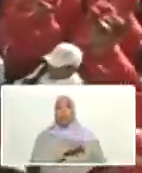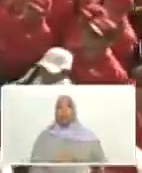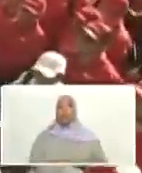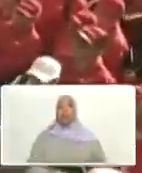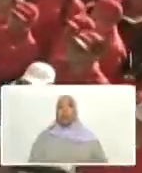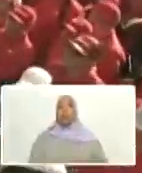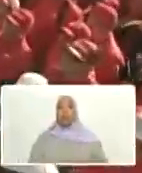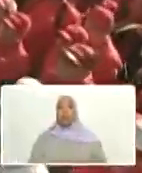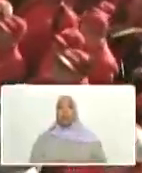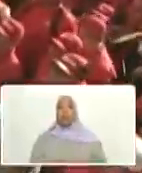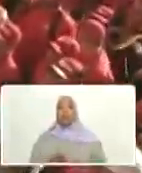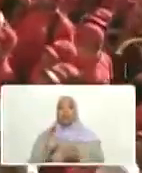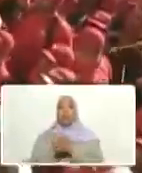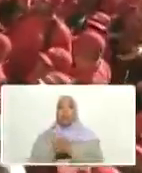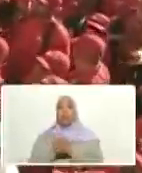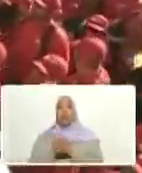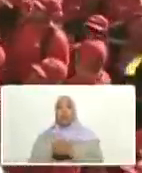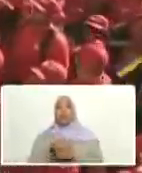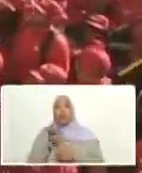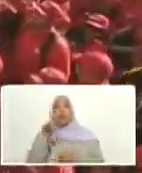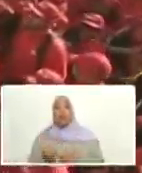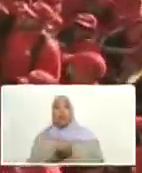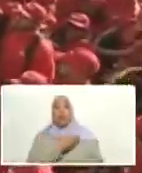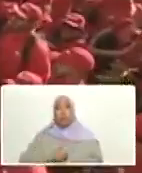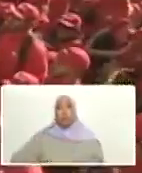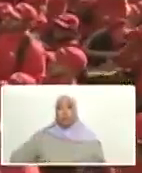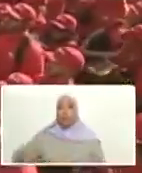como decía el compañero Jorge Rodríguez,